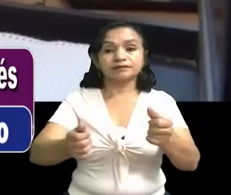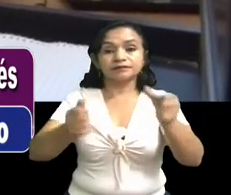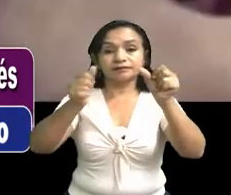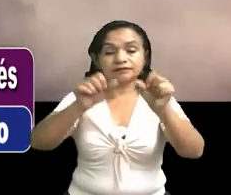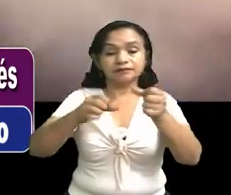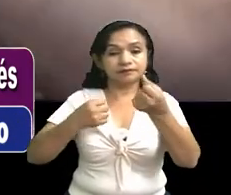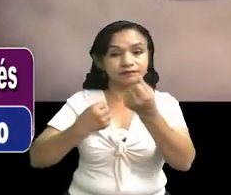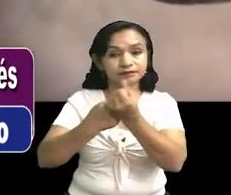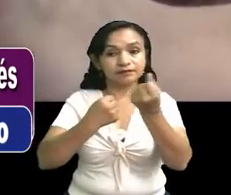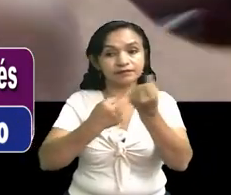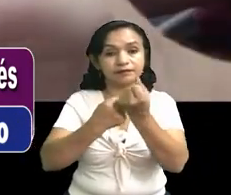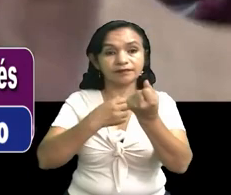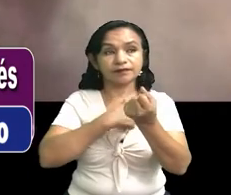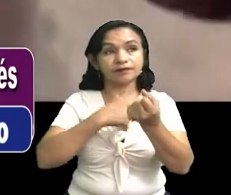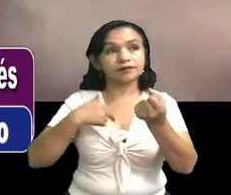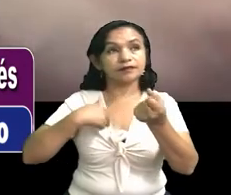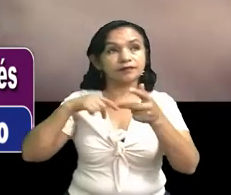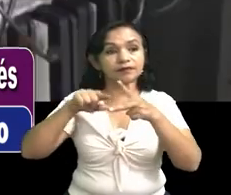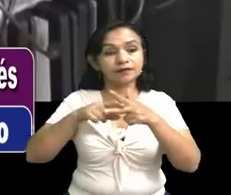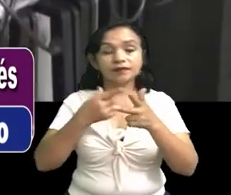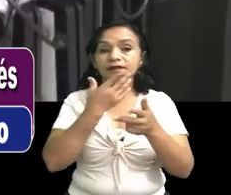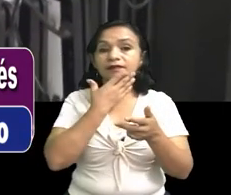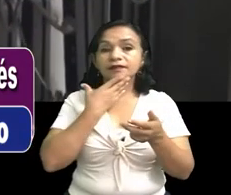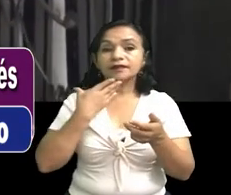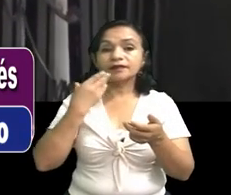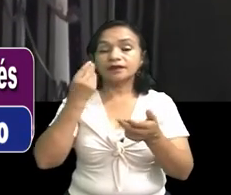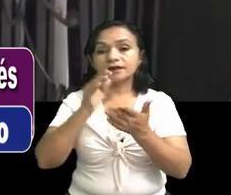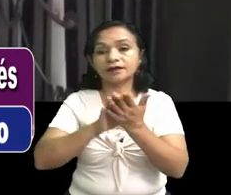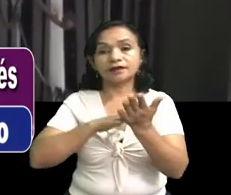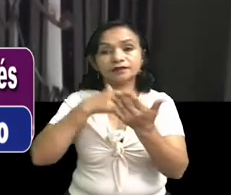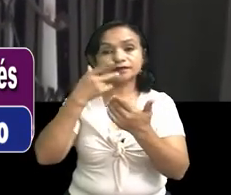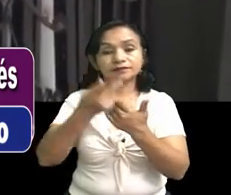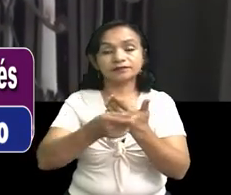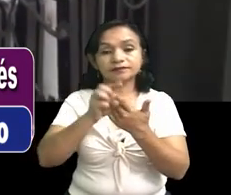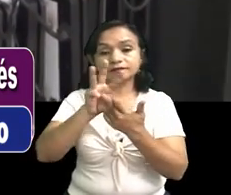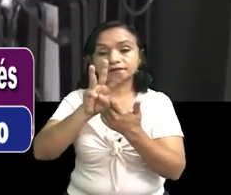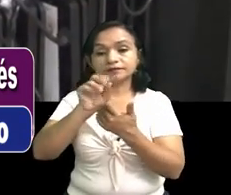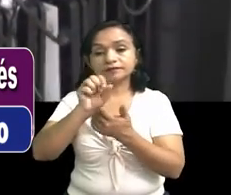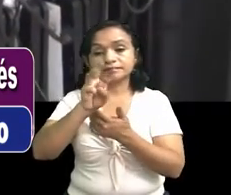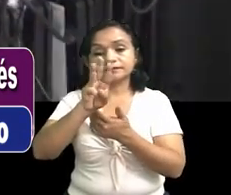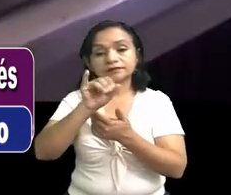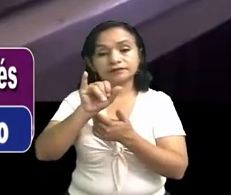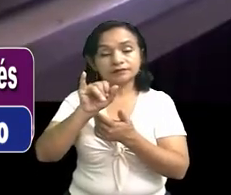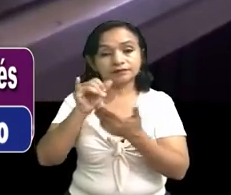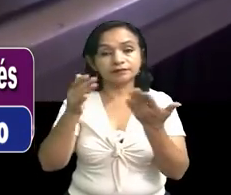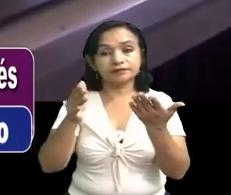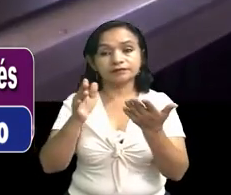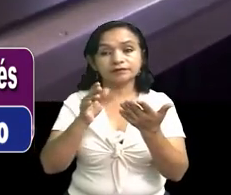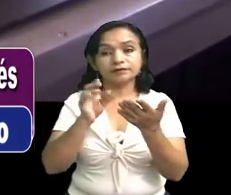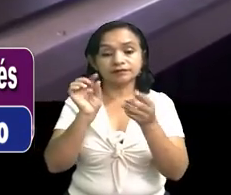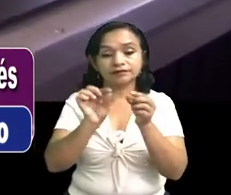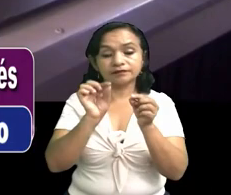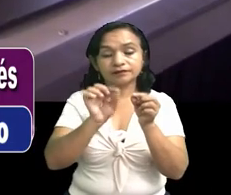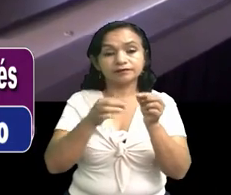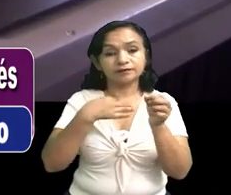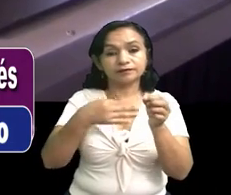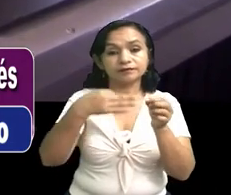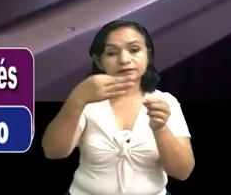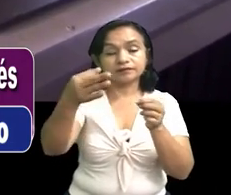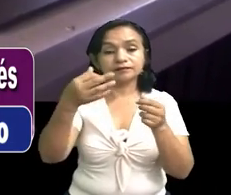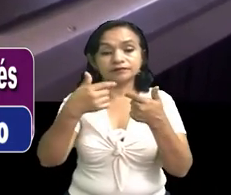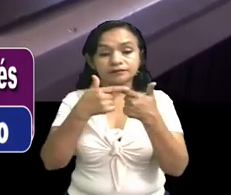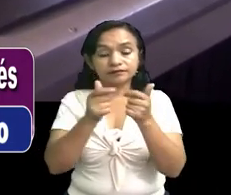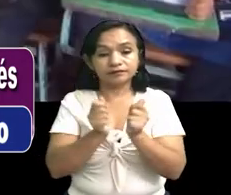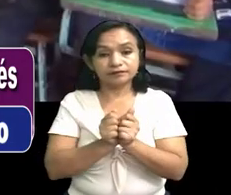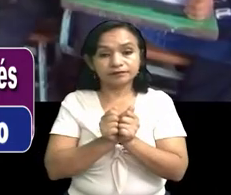colaboración, y vamos a entrar con los jóvenes en un programa que tiene Huawei que se llama el semillero del futuro. Okay. Que